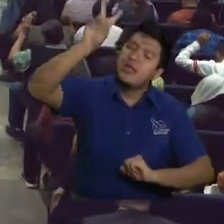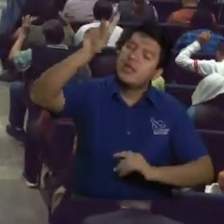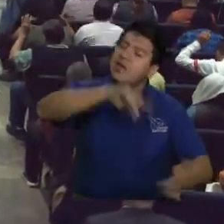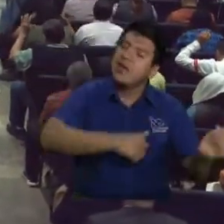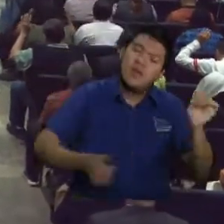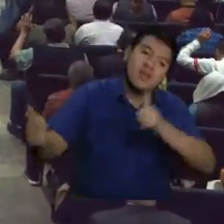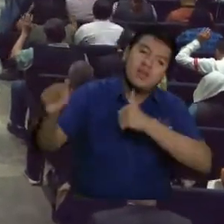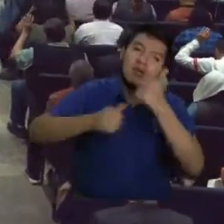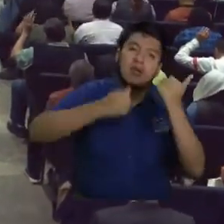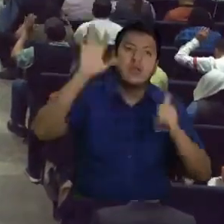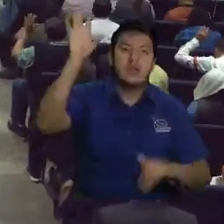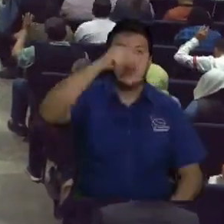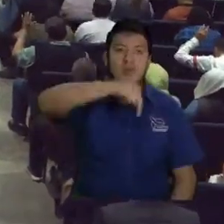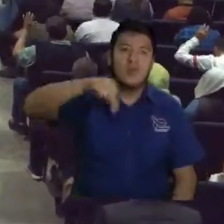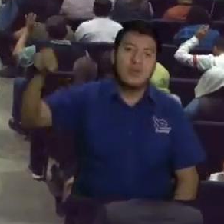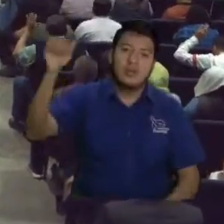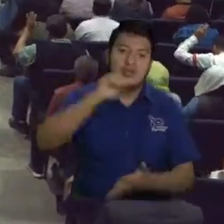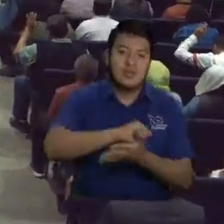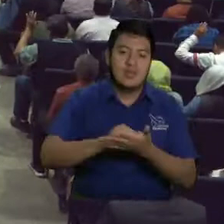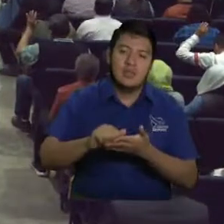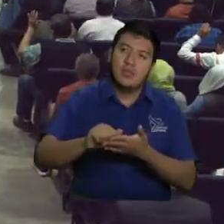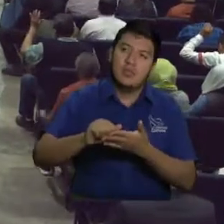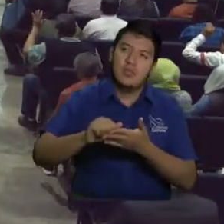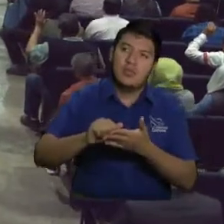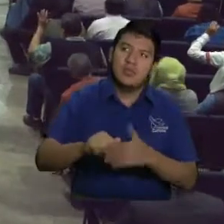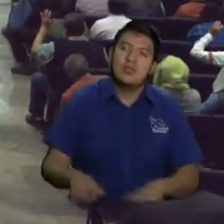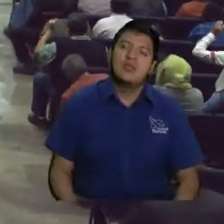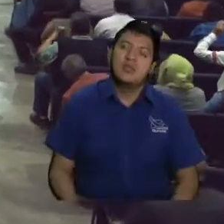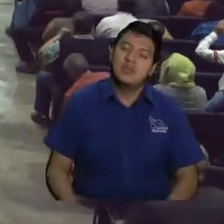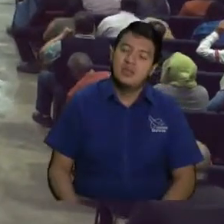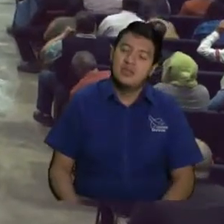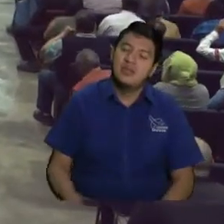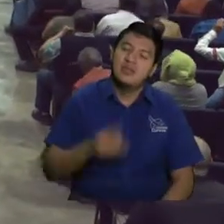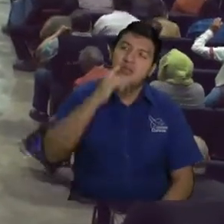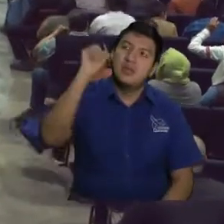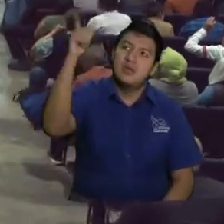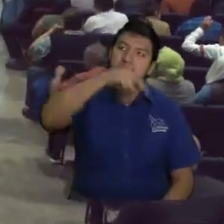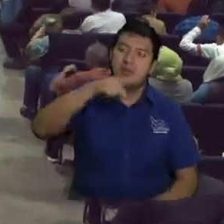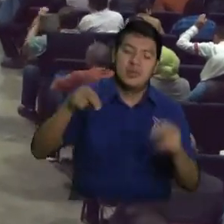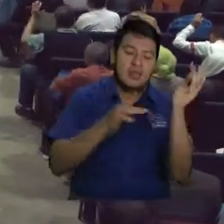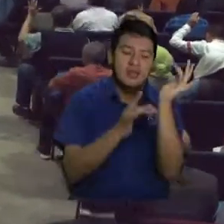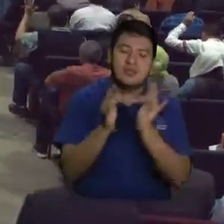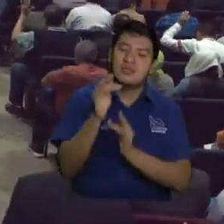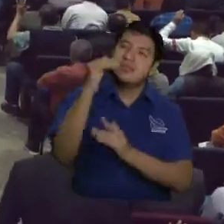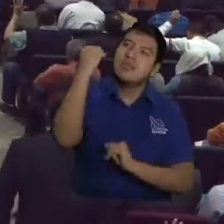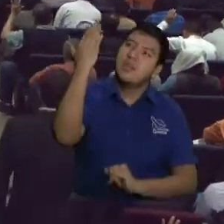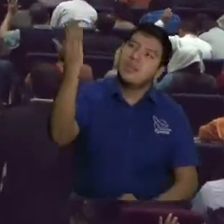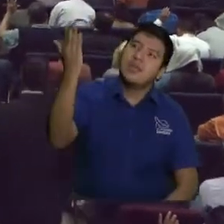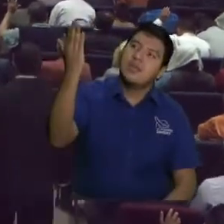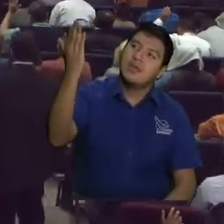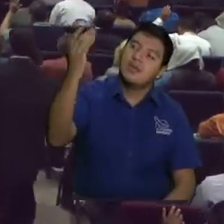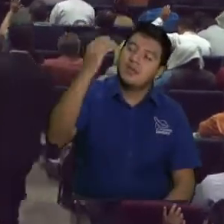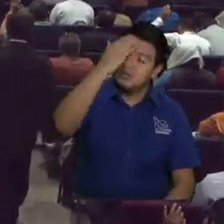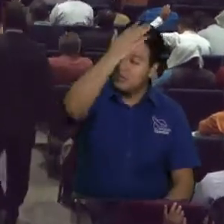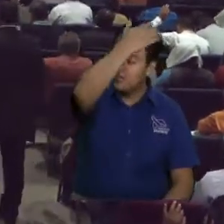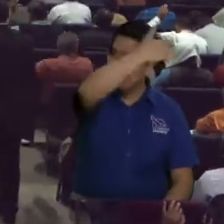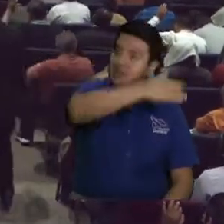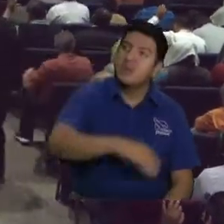adorar tu santo y bendito nombre. Señor, en nombre de Jesús, te suplico